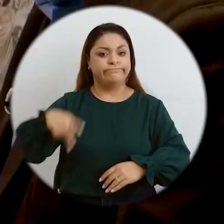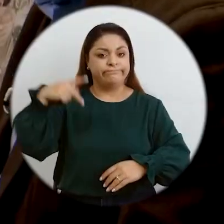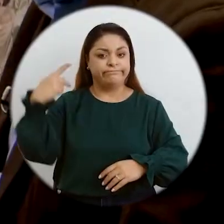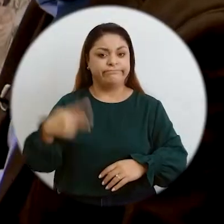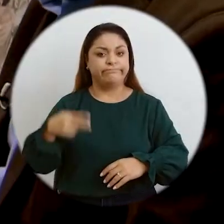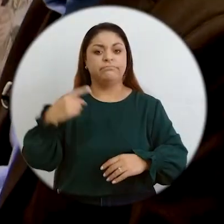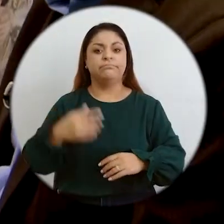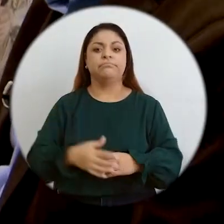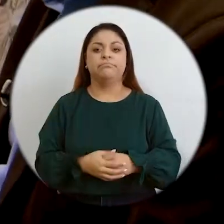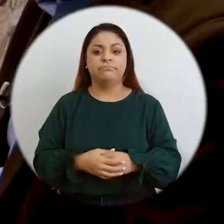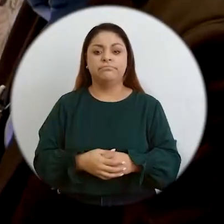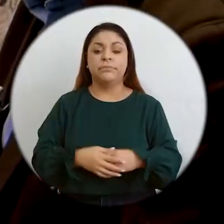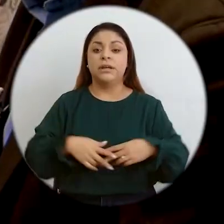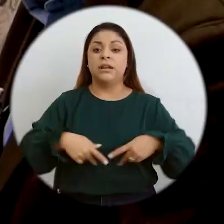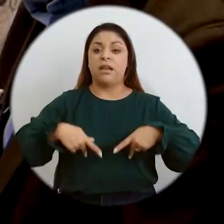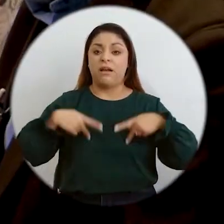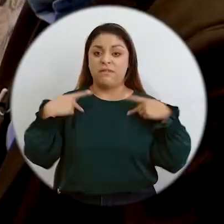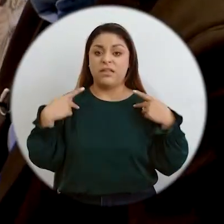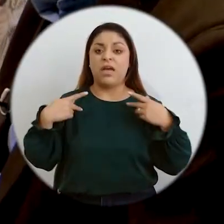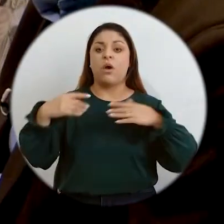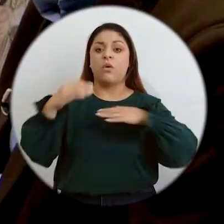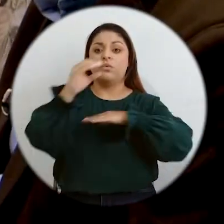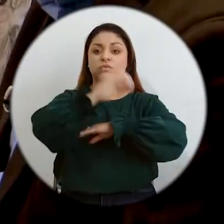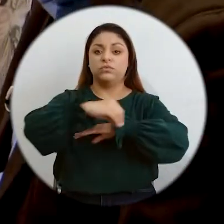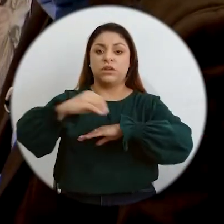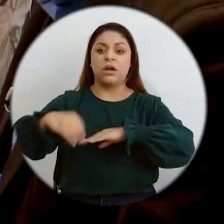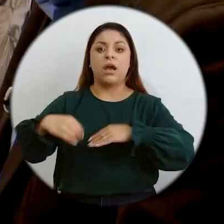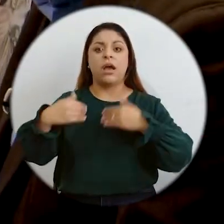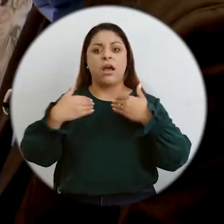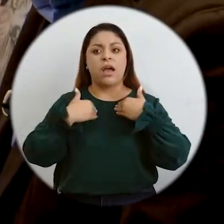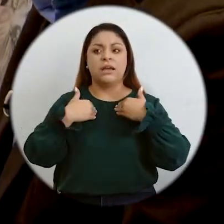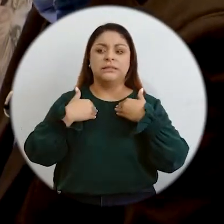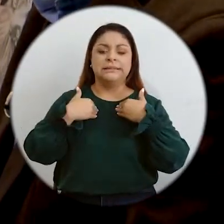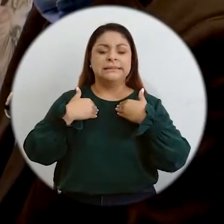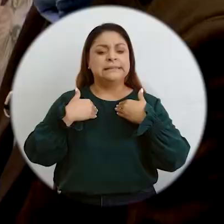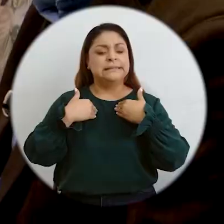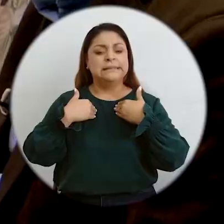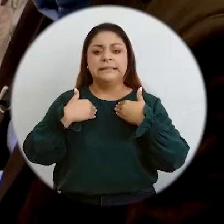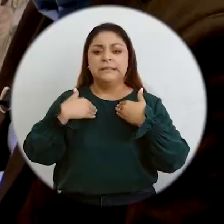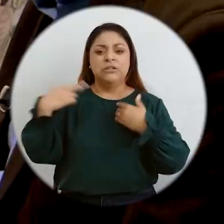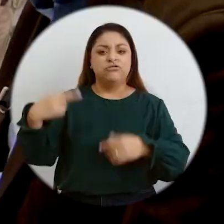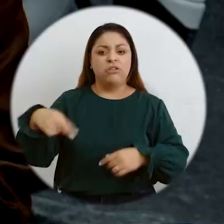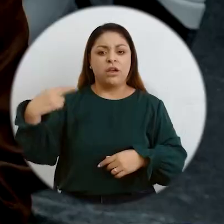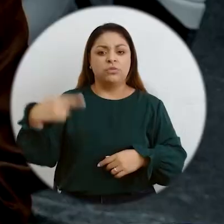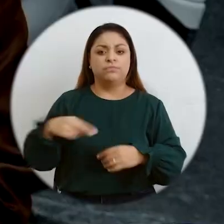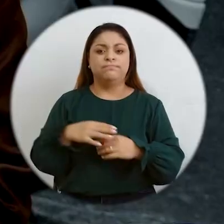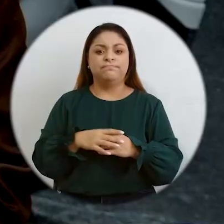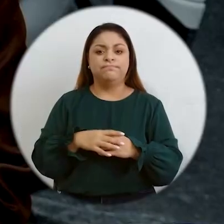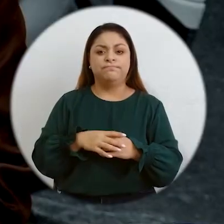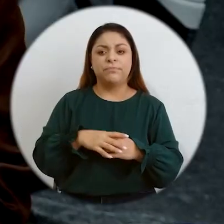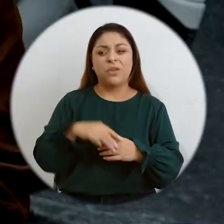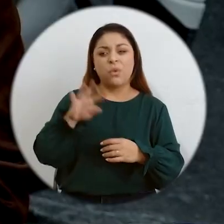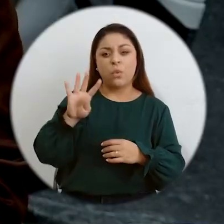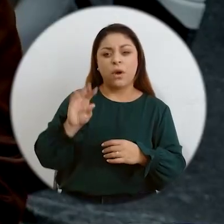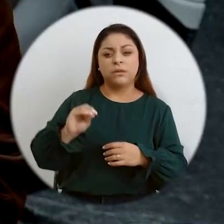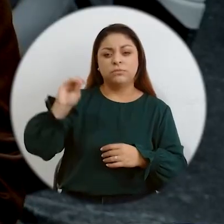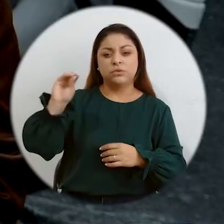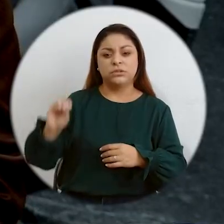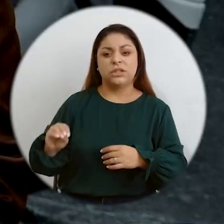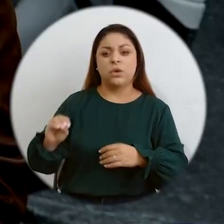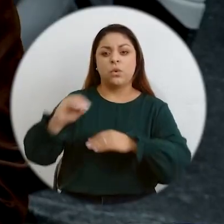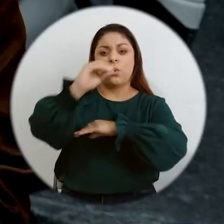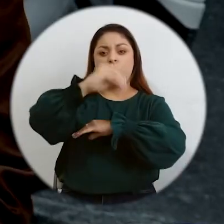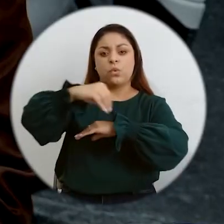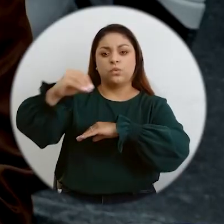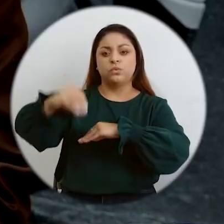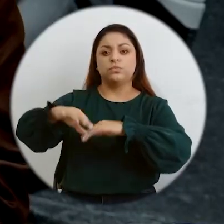que la vida en los océanos corre riesgos, El 40% de océanos y